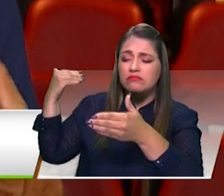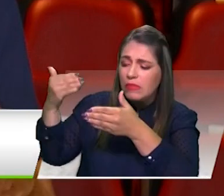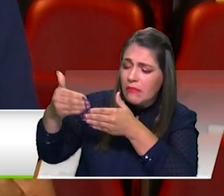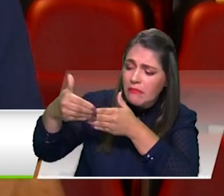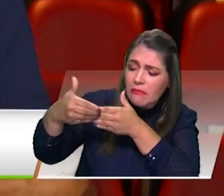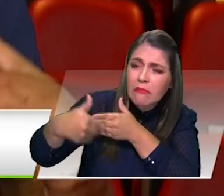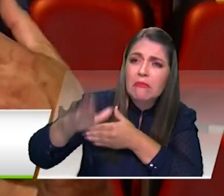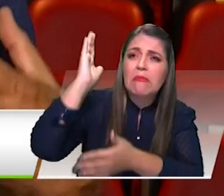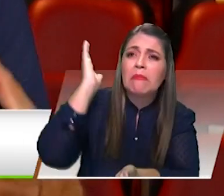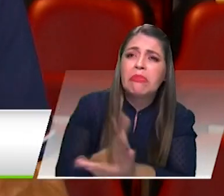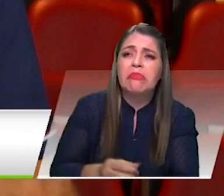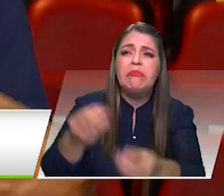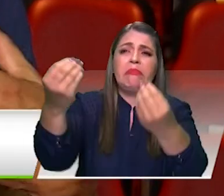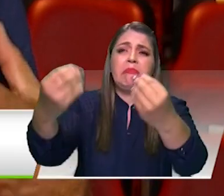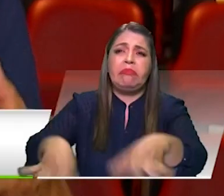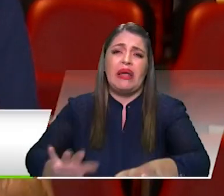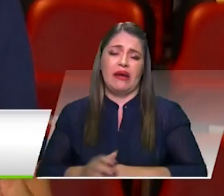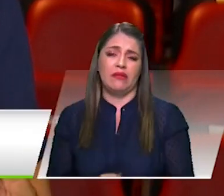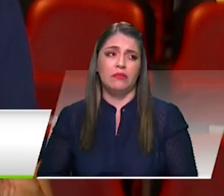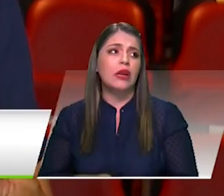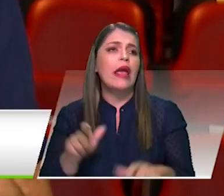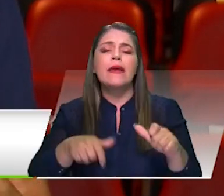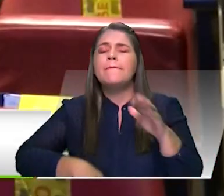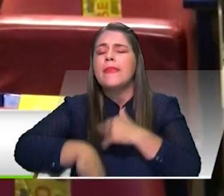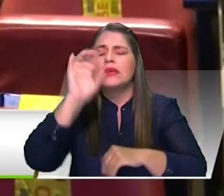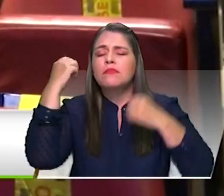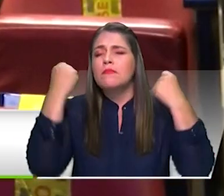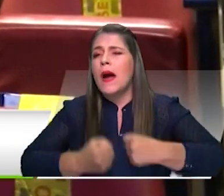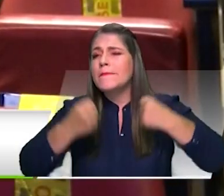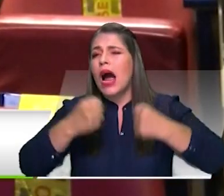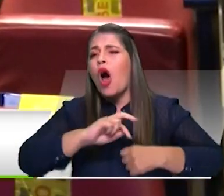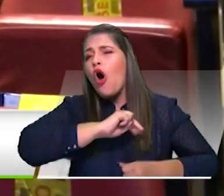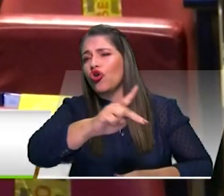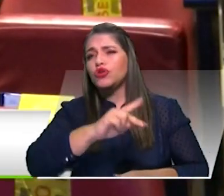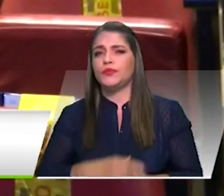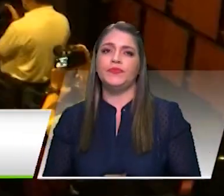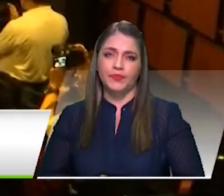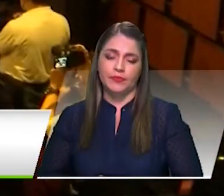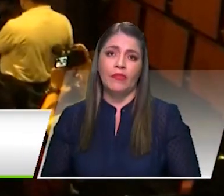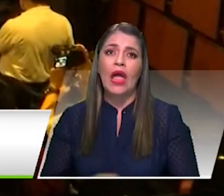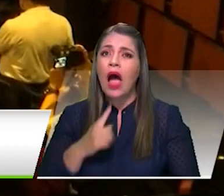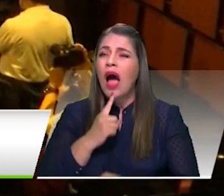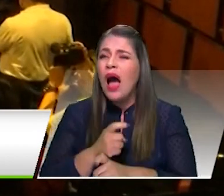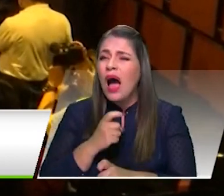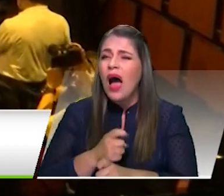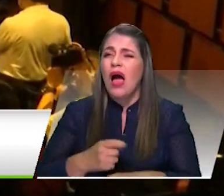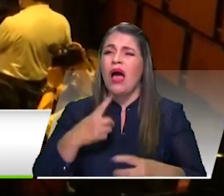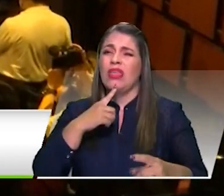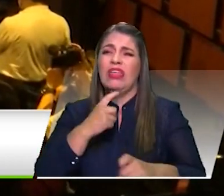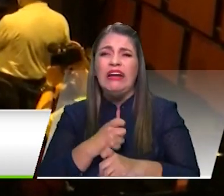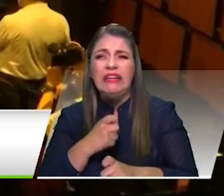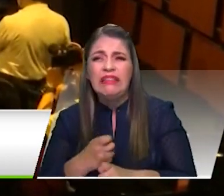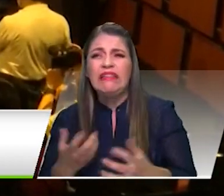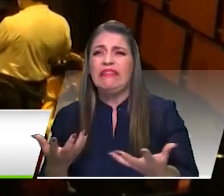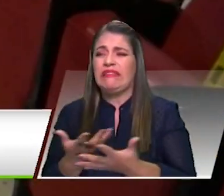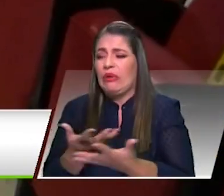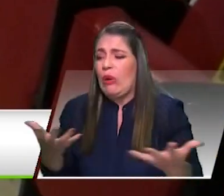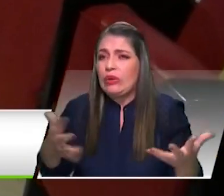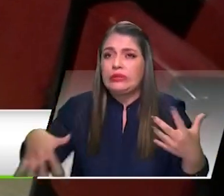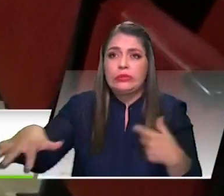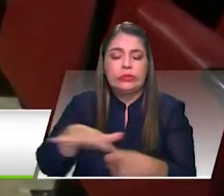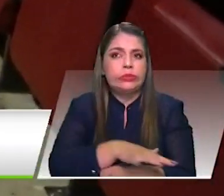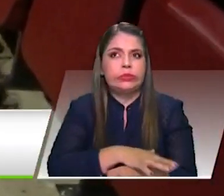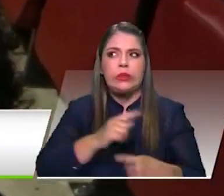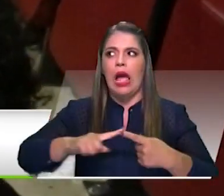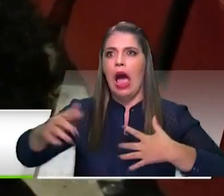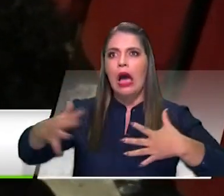toca nuevamente volver a empezar de cero. Todas estas dificultades, sumadas a la pandemia, han puesto a prueba a